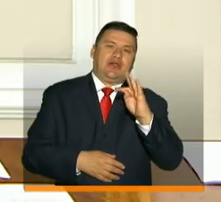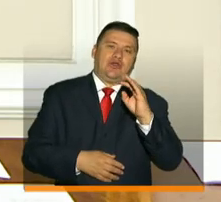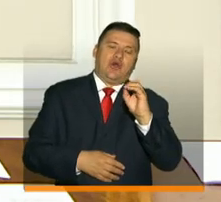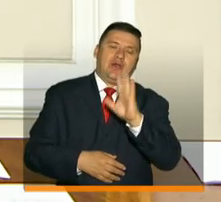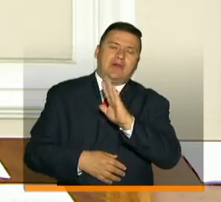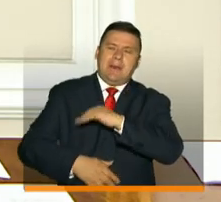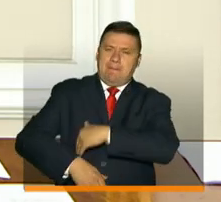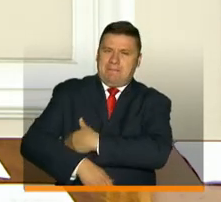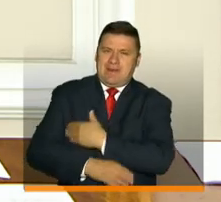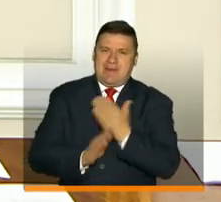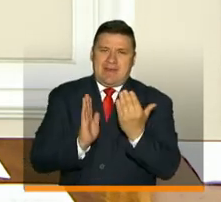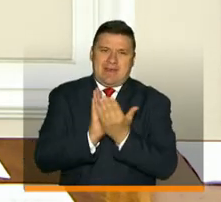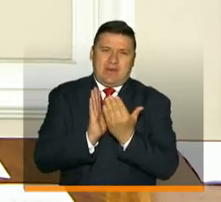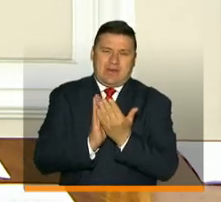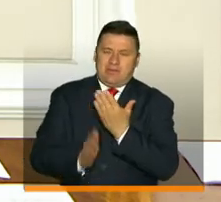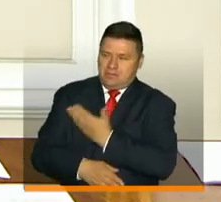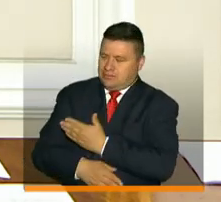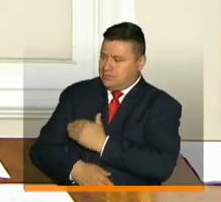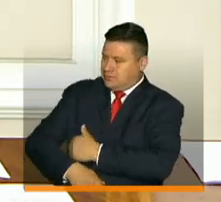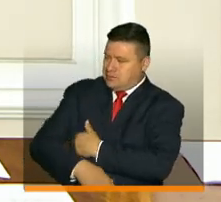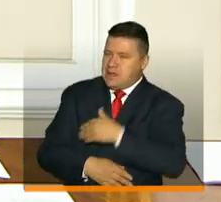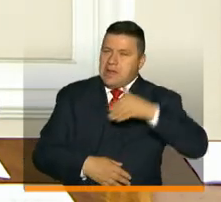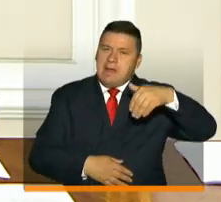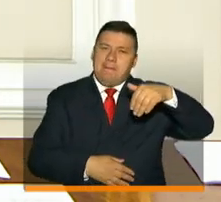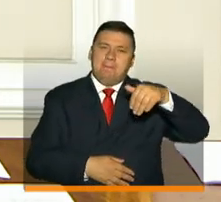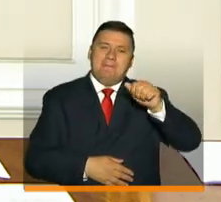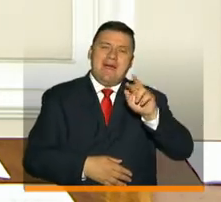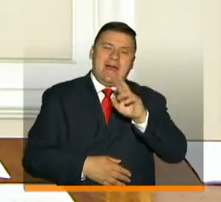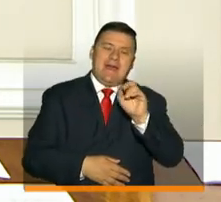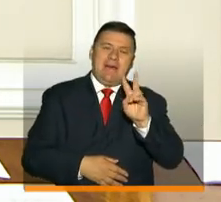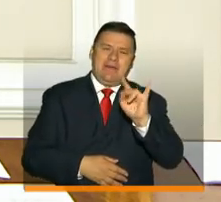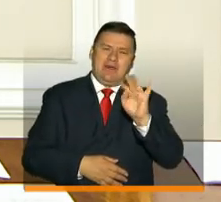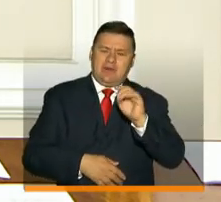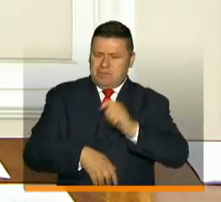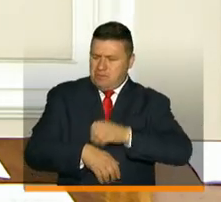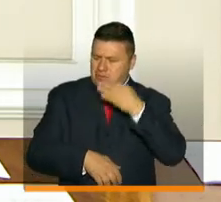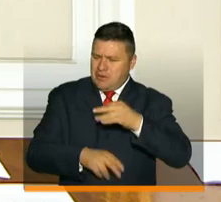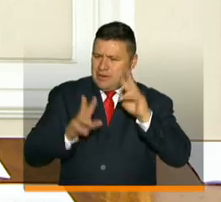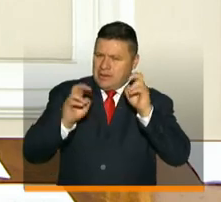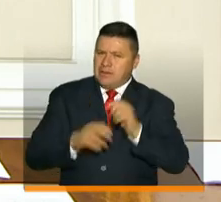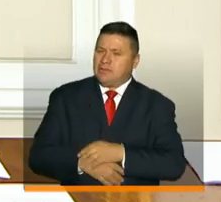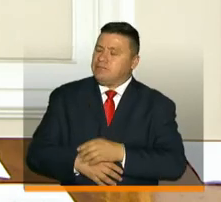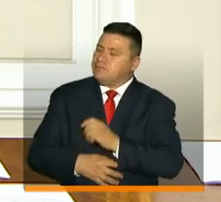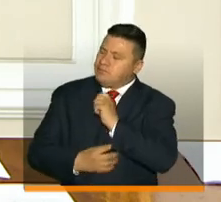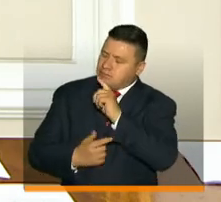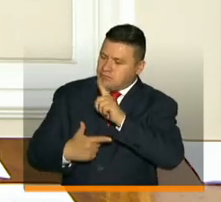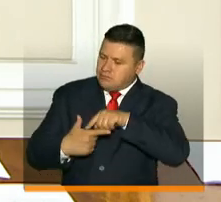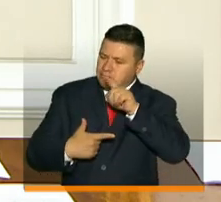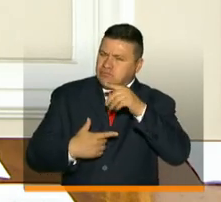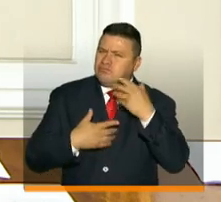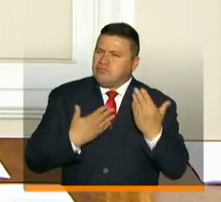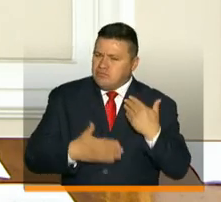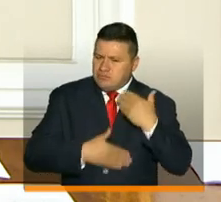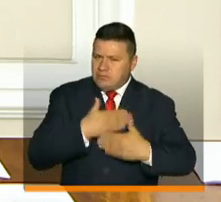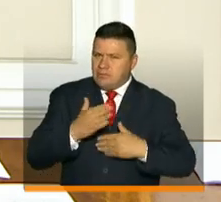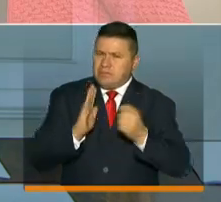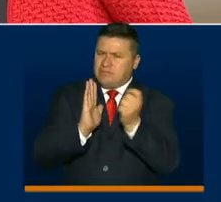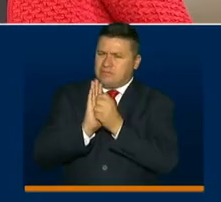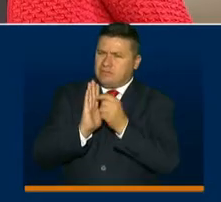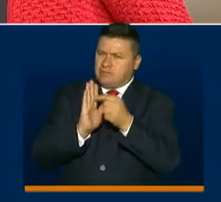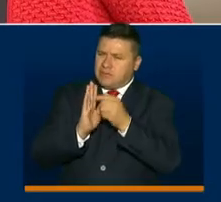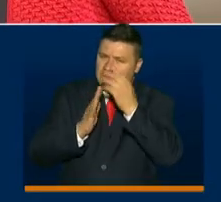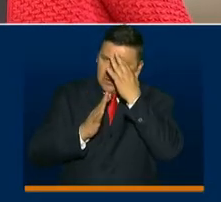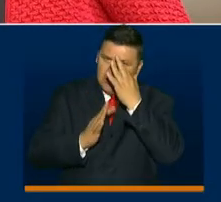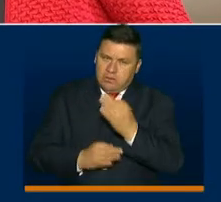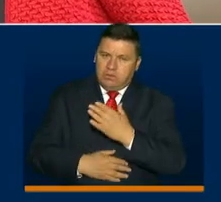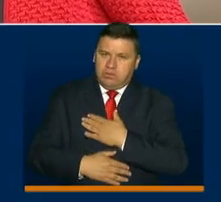La ministra de Educación, ministra María Victoria, temas muy puntuales. Uno, el balance de lo que ha sido el programa de